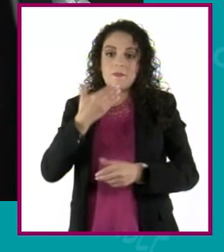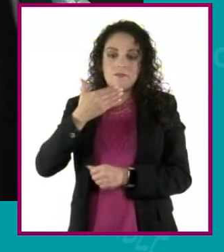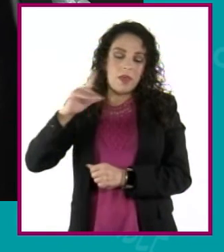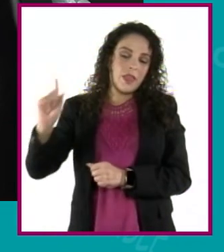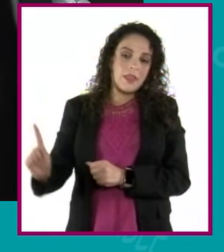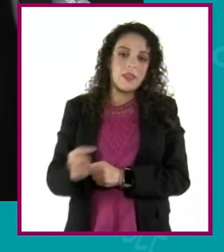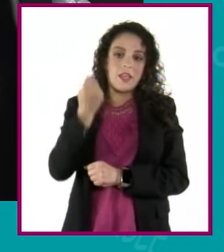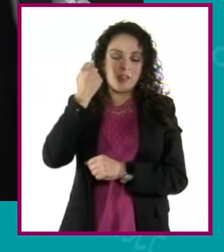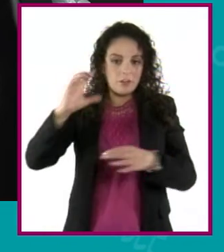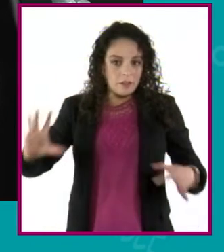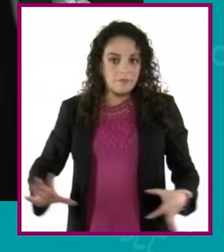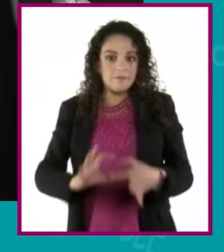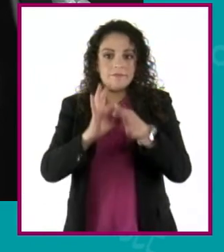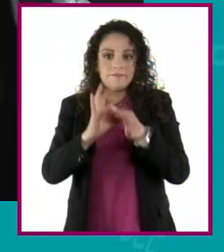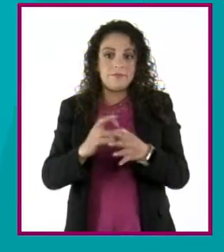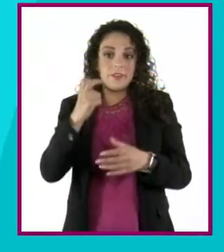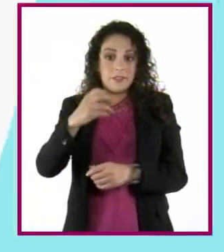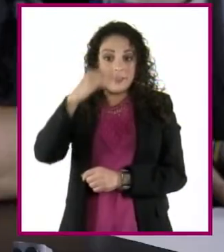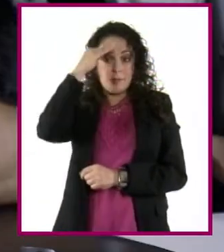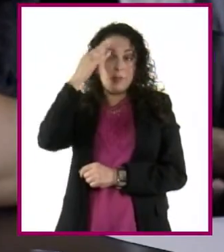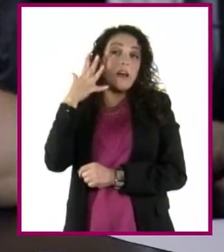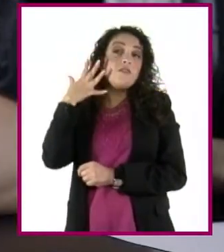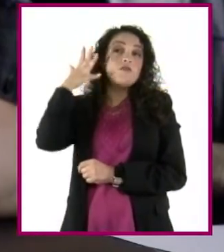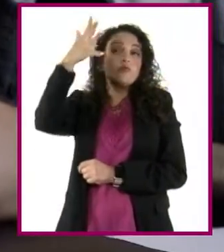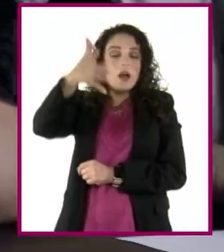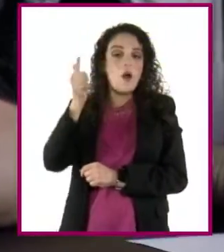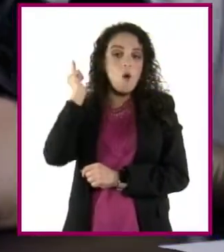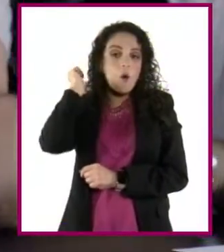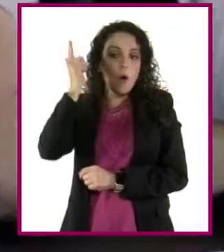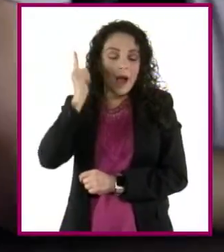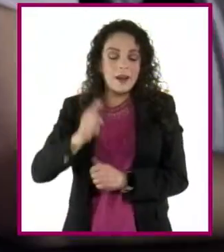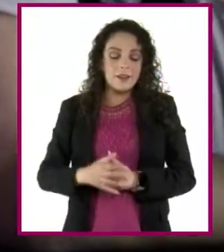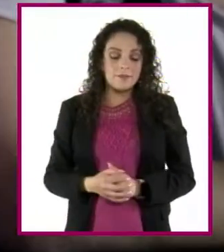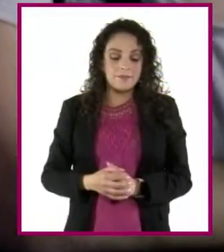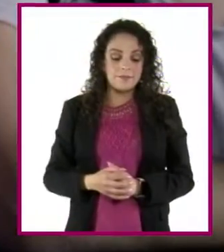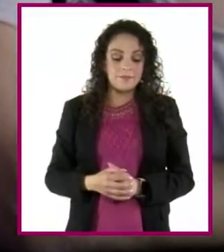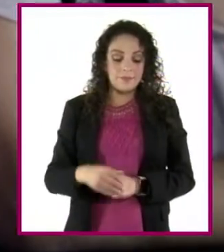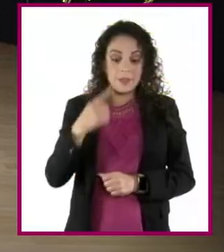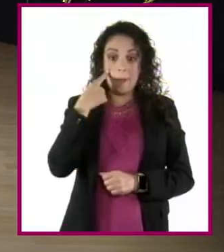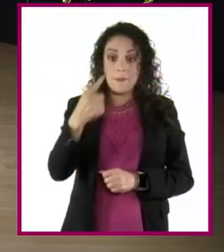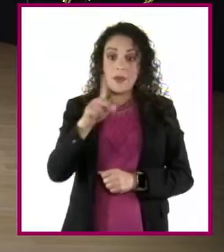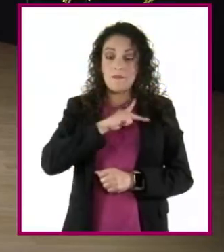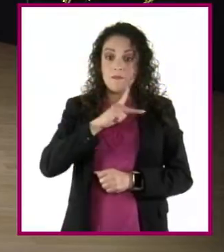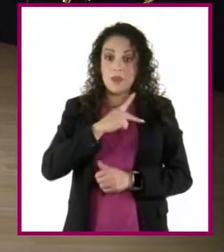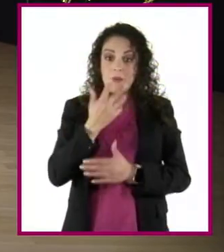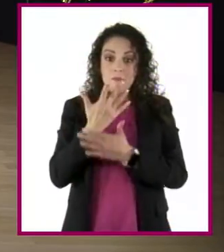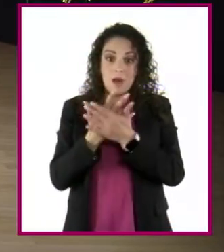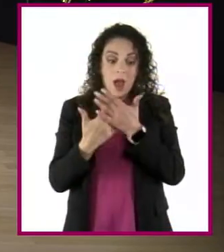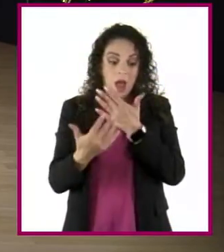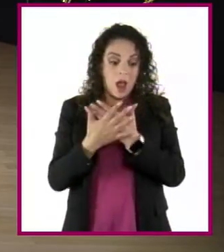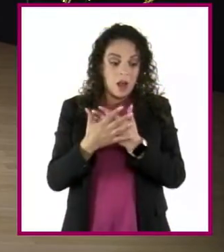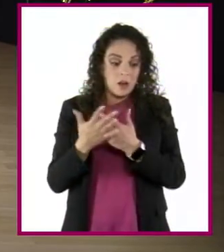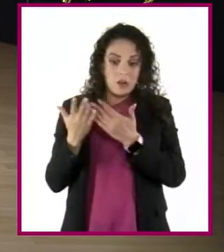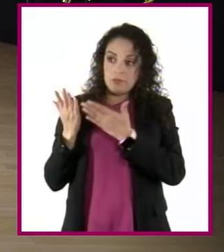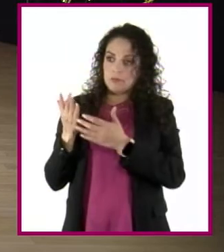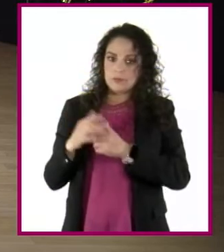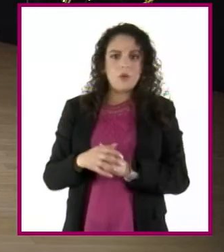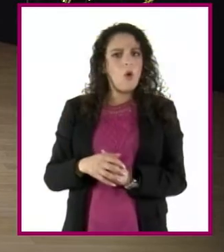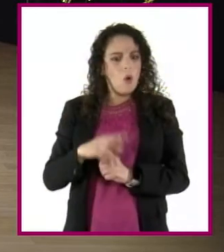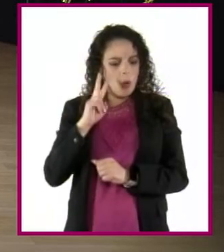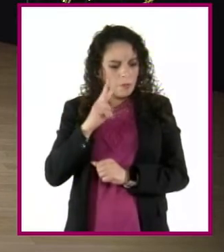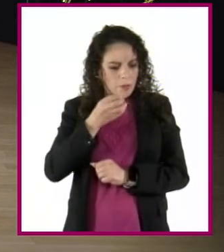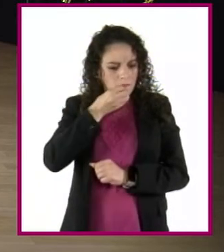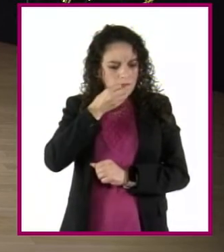eso es esperanzador. Mira mi mano, Ernesto. Ay, mira qué padre. Yo